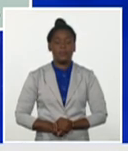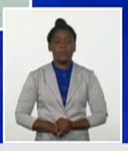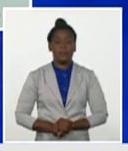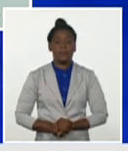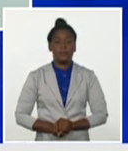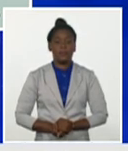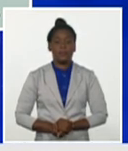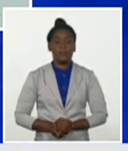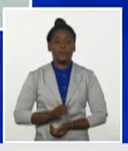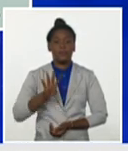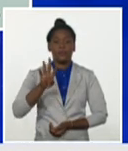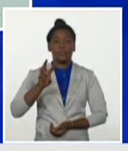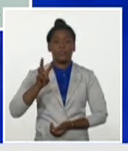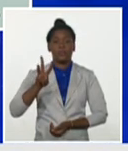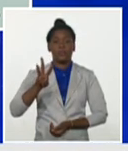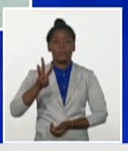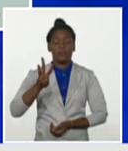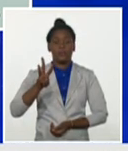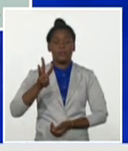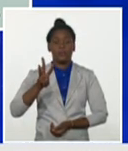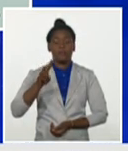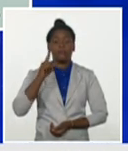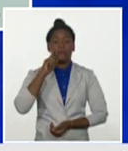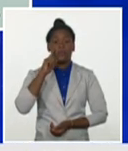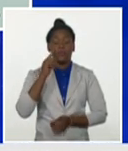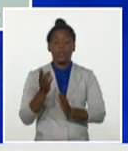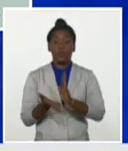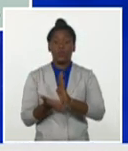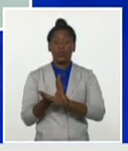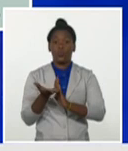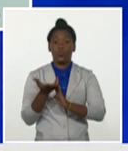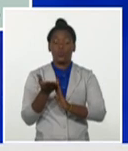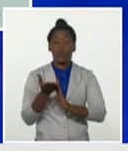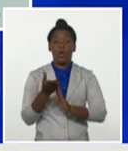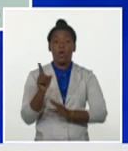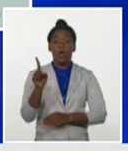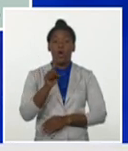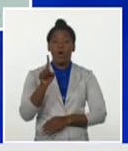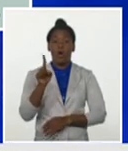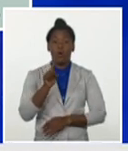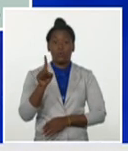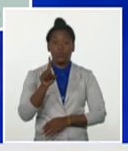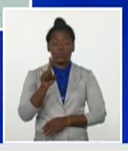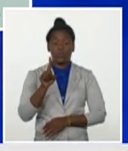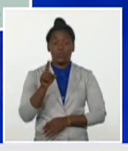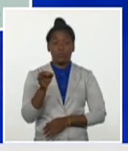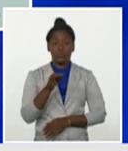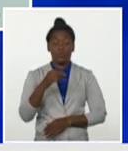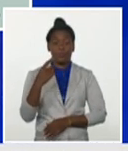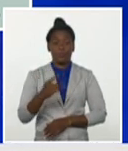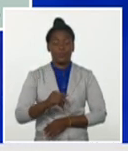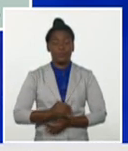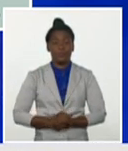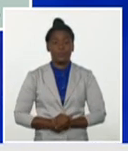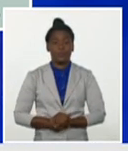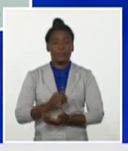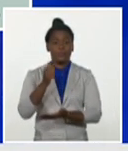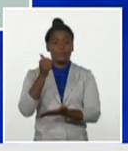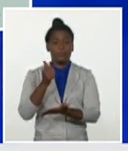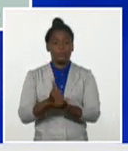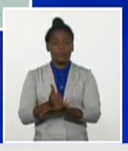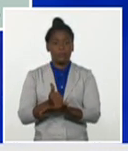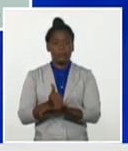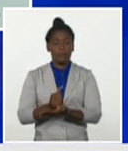43 ayer, no obstante disperso en 11 de sus 13 municipios, el municipio de Matanza con el número